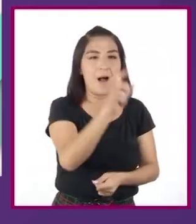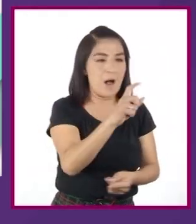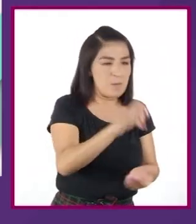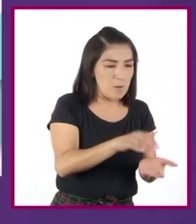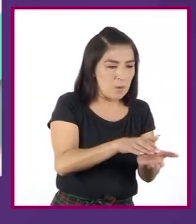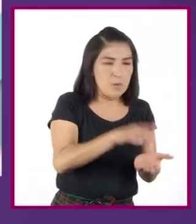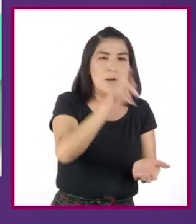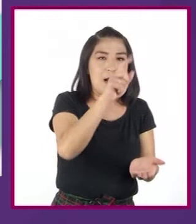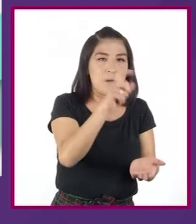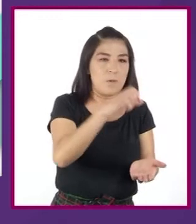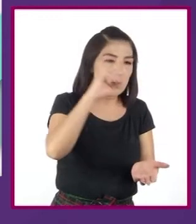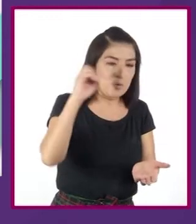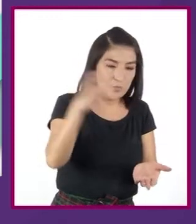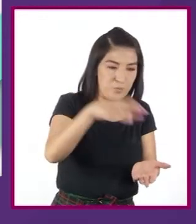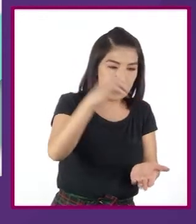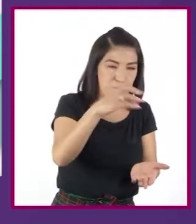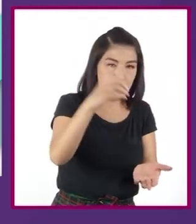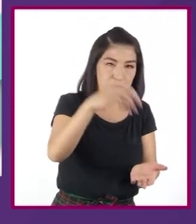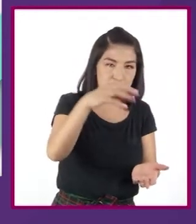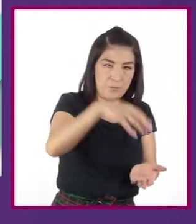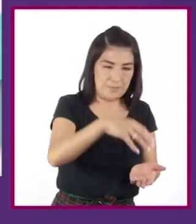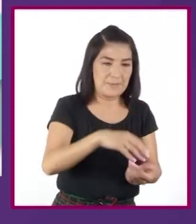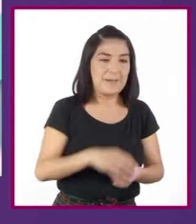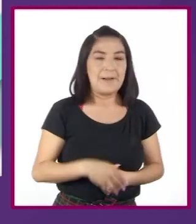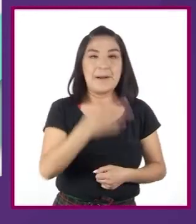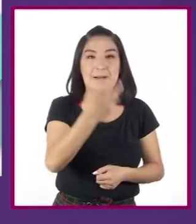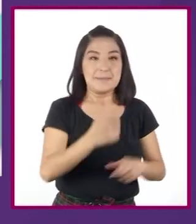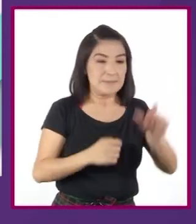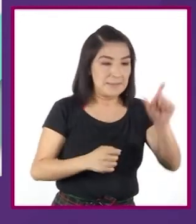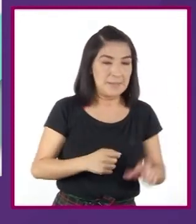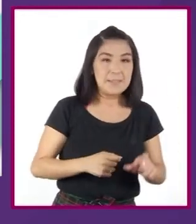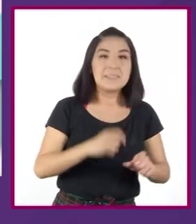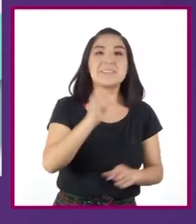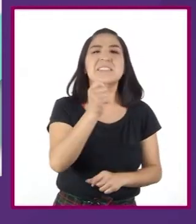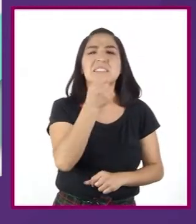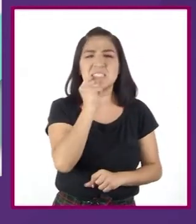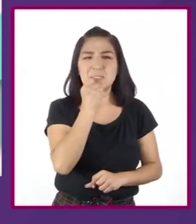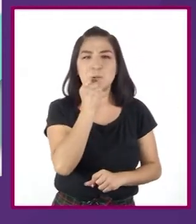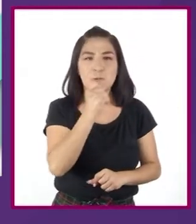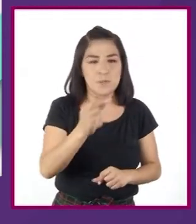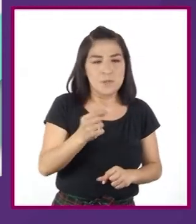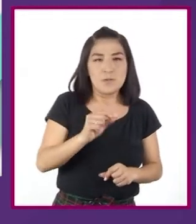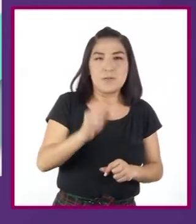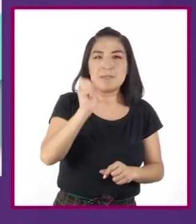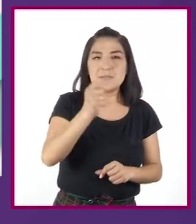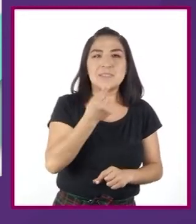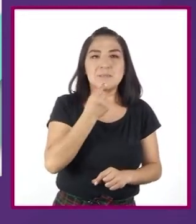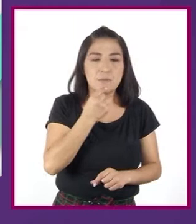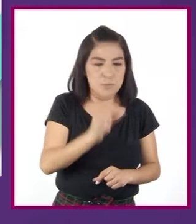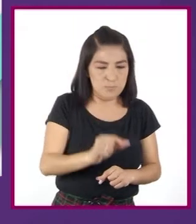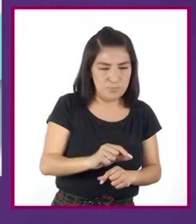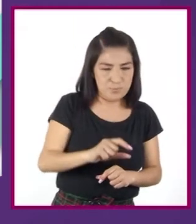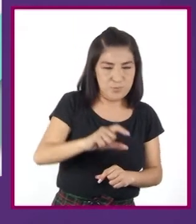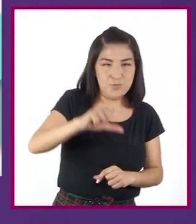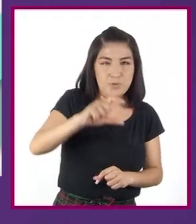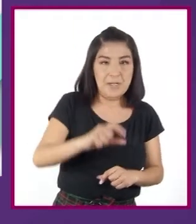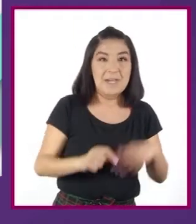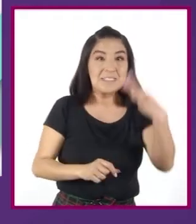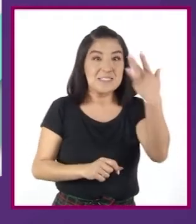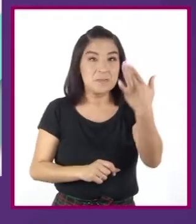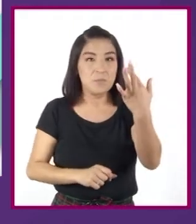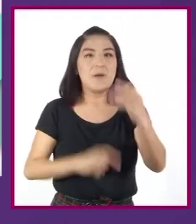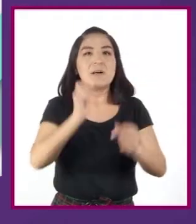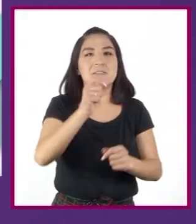cayendo en el recipiente, x son los segundos que transcurren, 50 es la cantidad de agua que cae